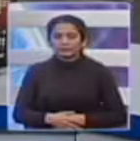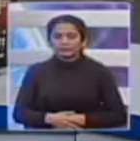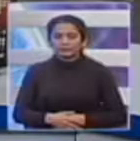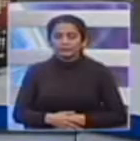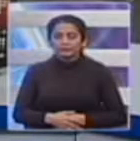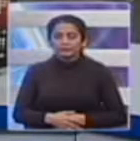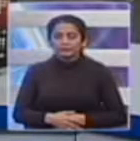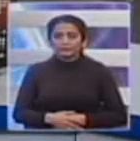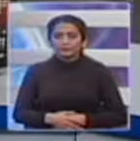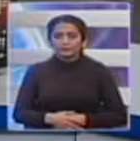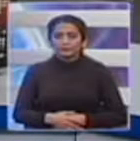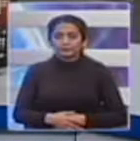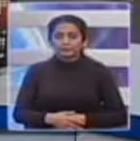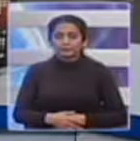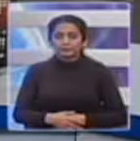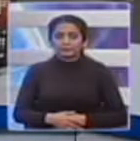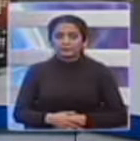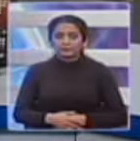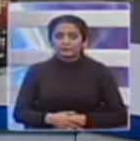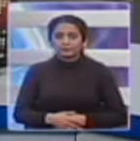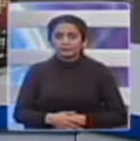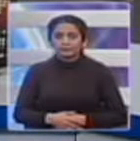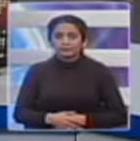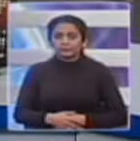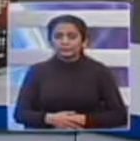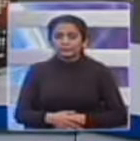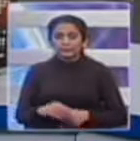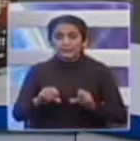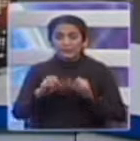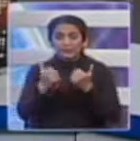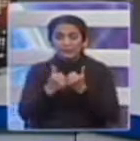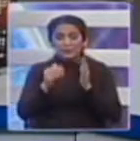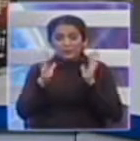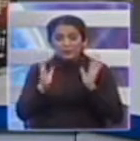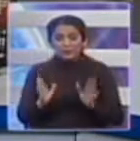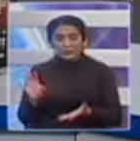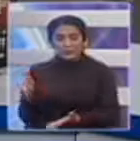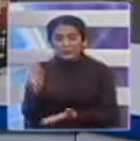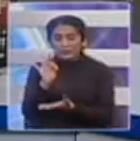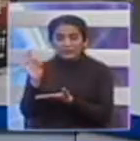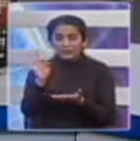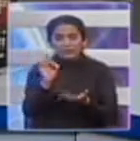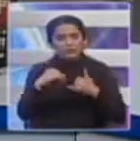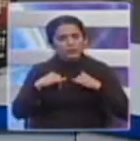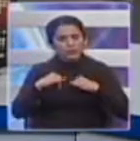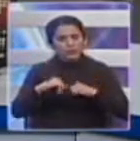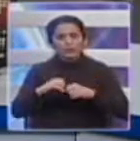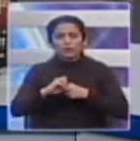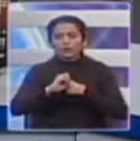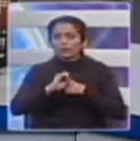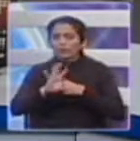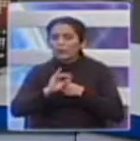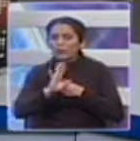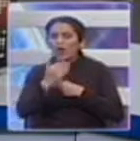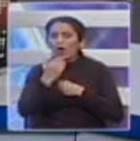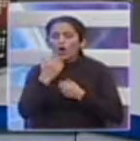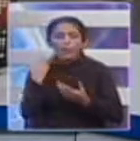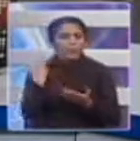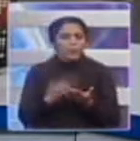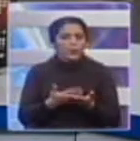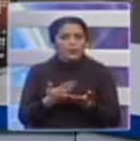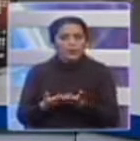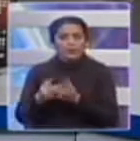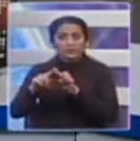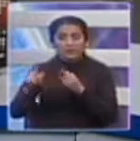De las propuestas por parte de los candidatos a la Asamblea Nacional continúa en nuestro país. A continuación les ofrecemos un informe de las